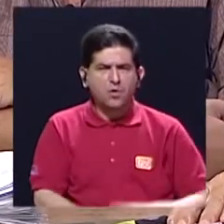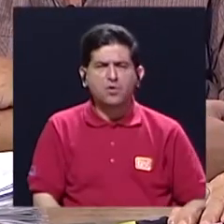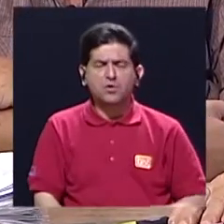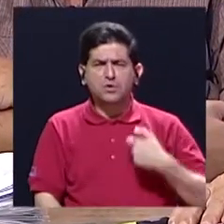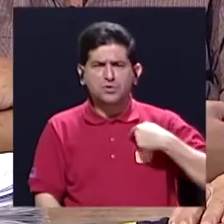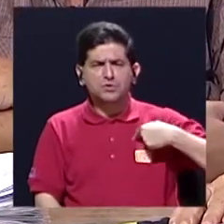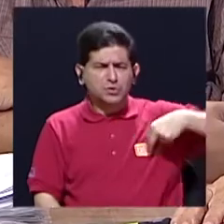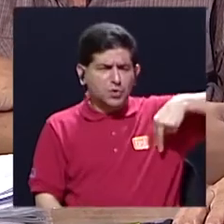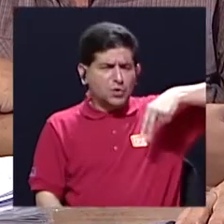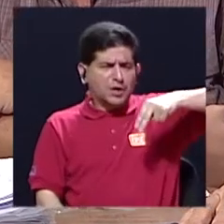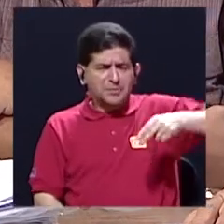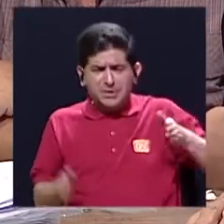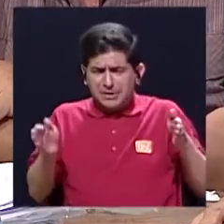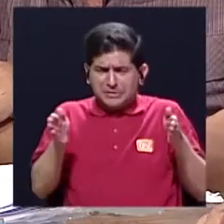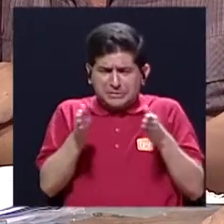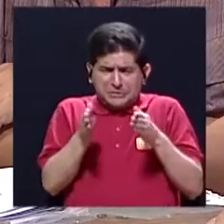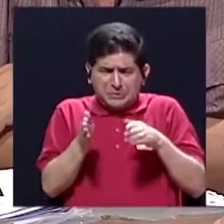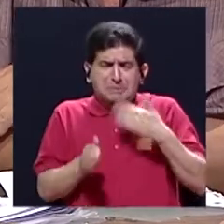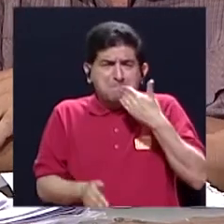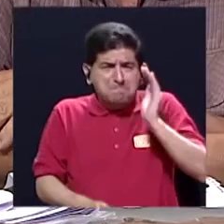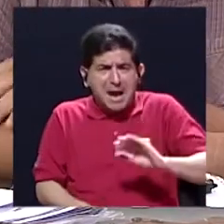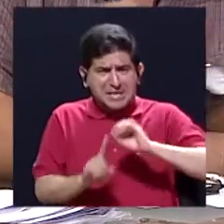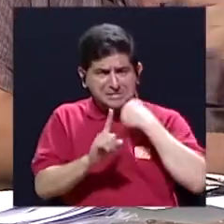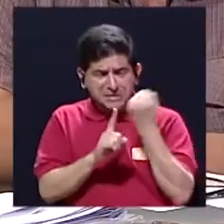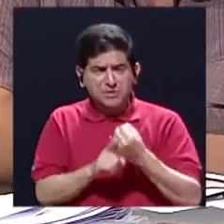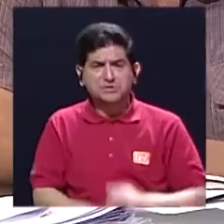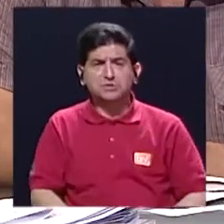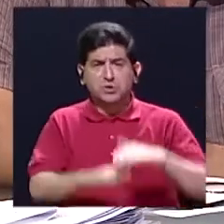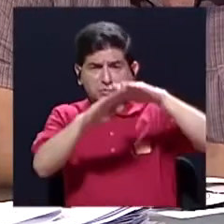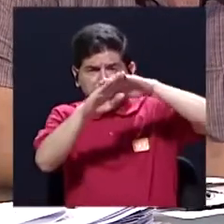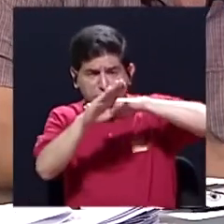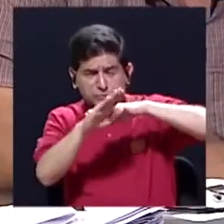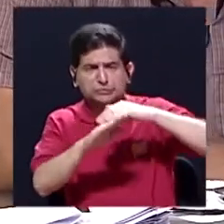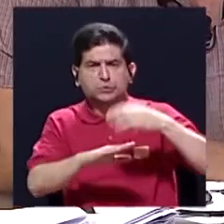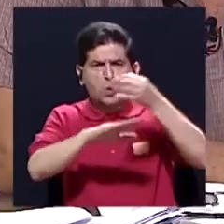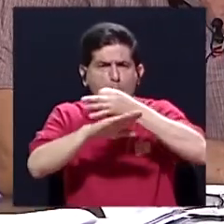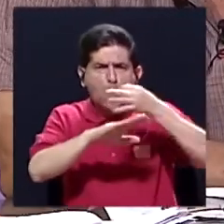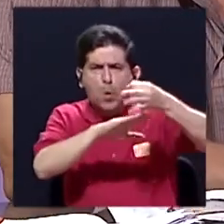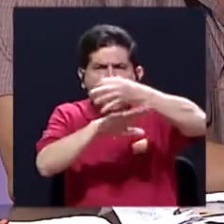caminado por aceras que se están cayendo, techos que tienen hoyo, ¿verdad?